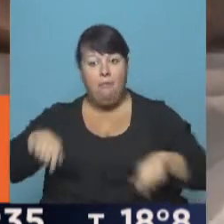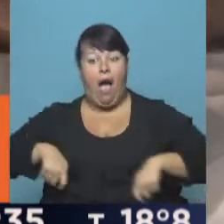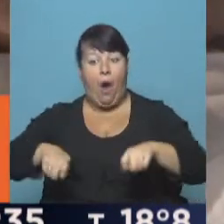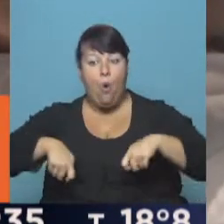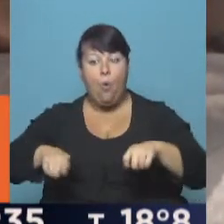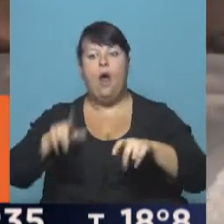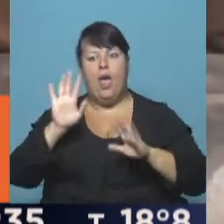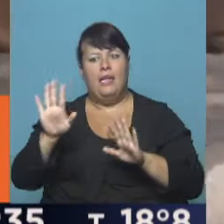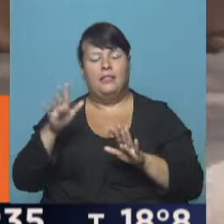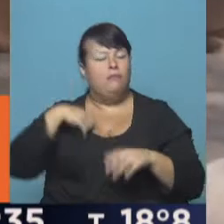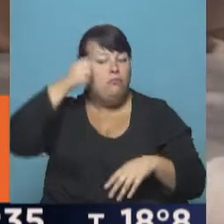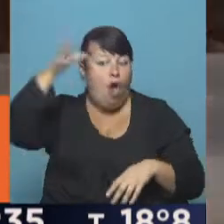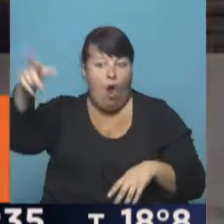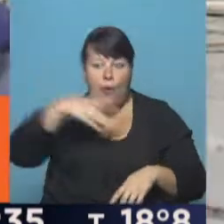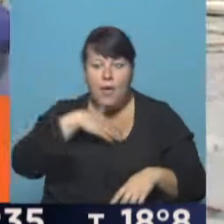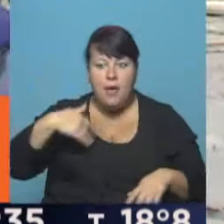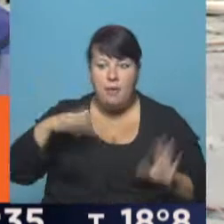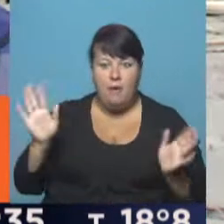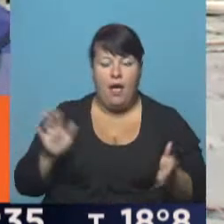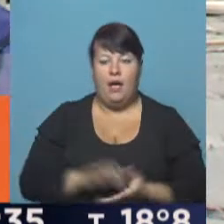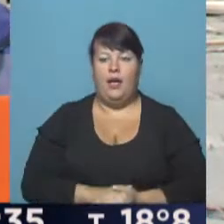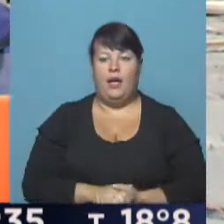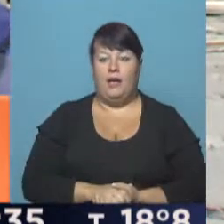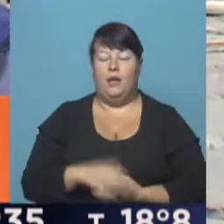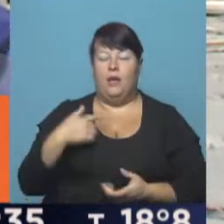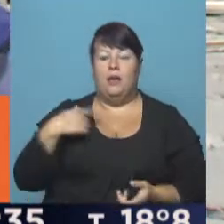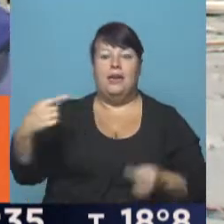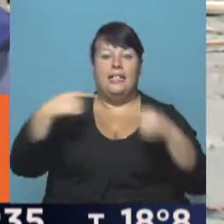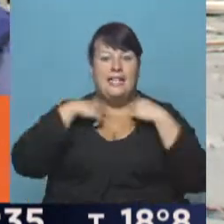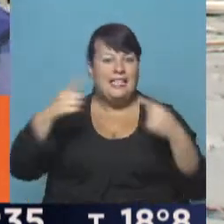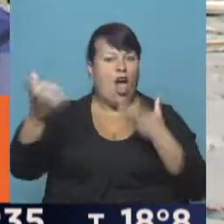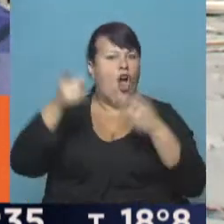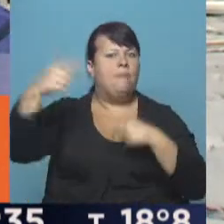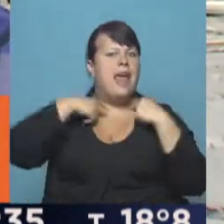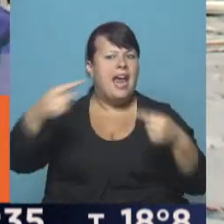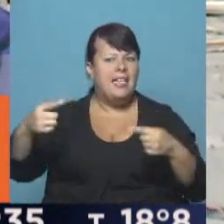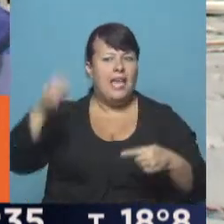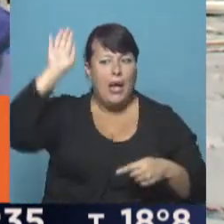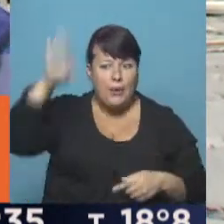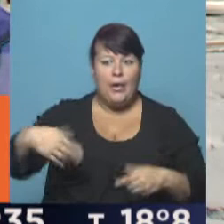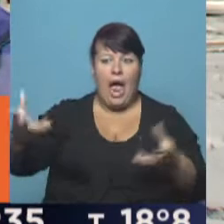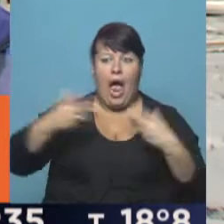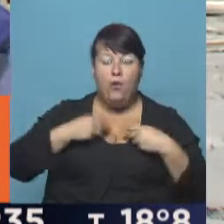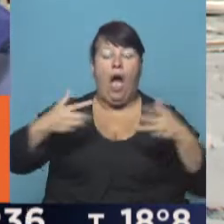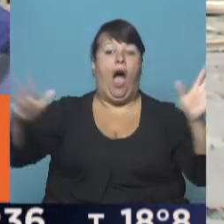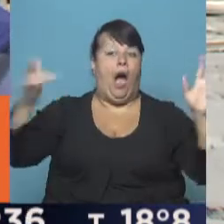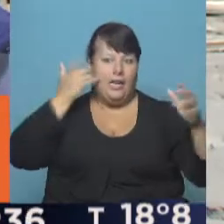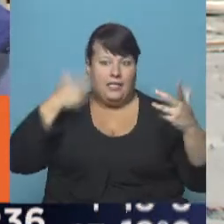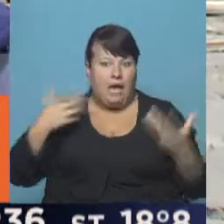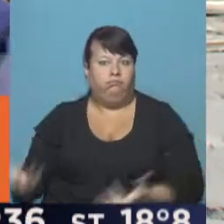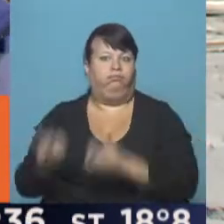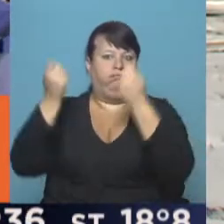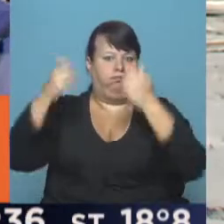ruedas, no habíamos olvidado de ella. Cuando me pega el grito de la cocina, me dice, vengan, sáquenme, y ya lo estaba